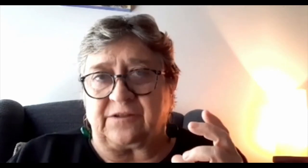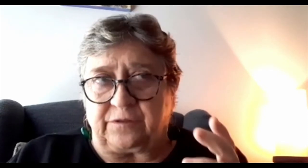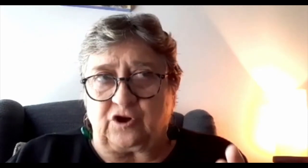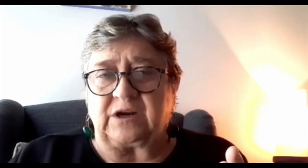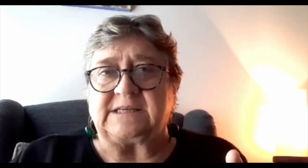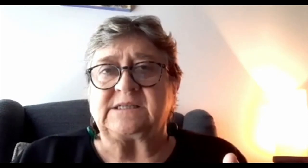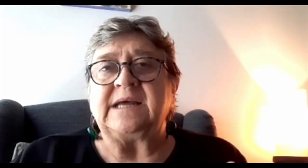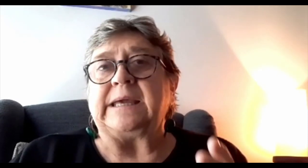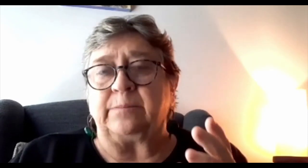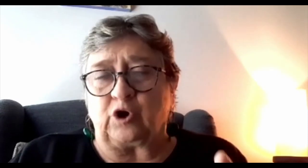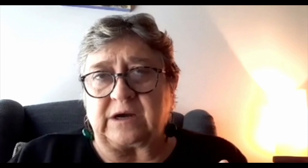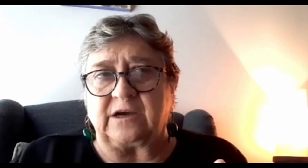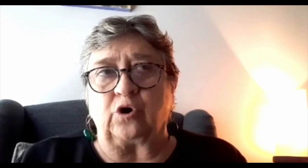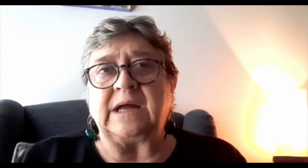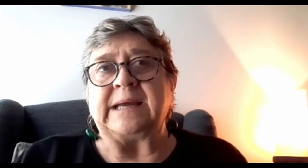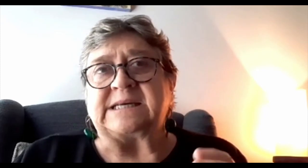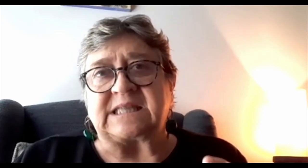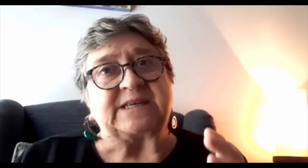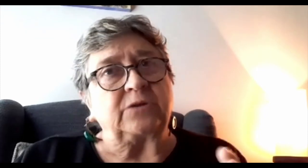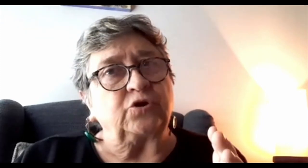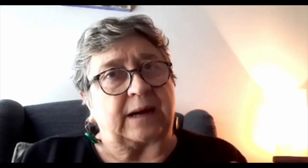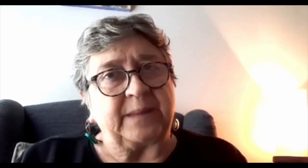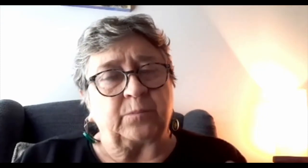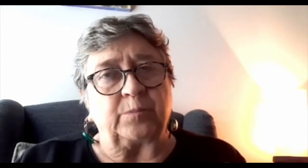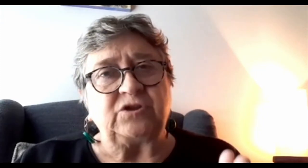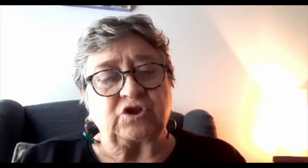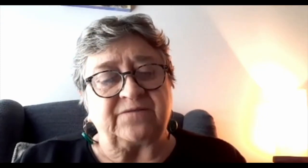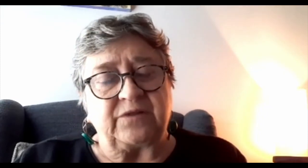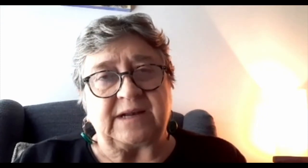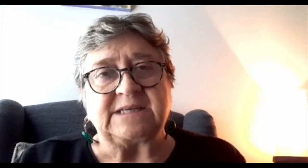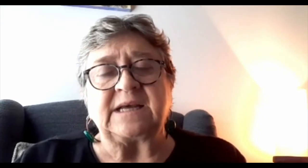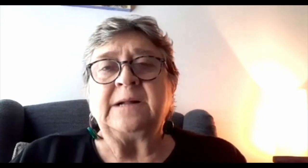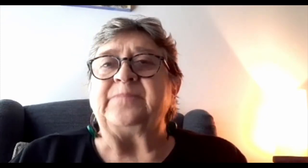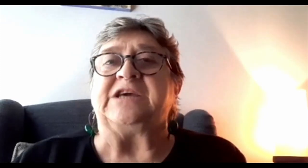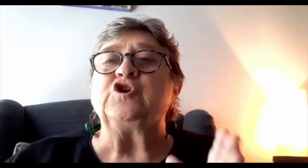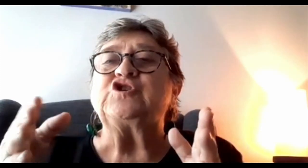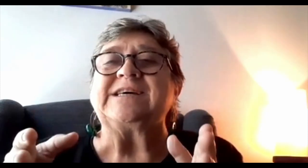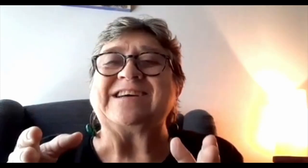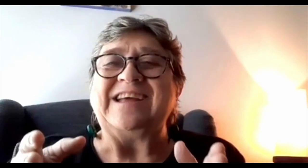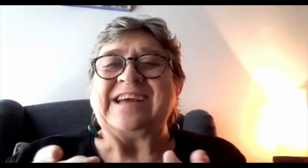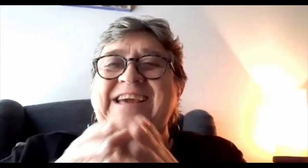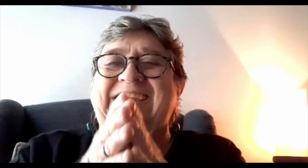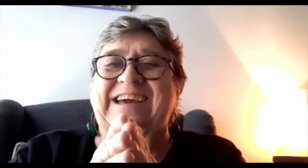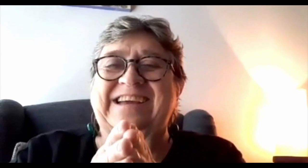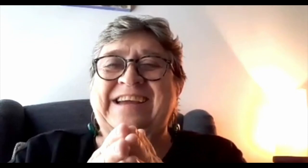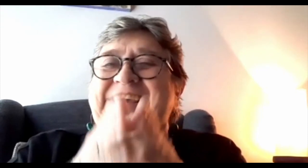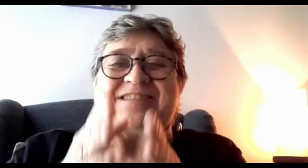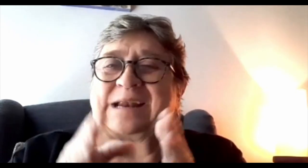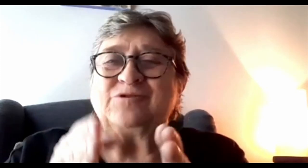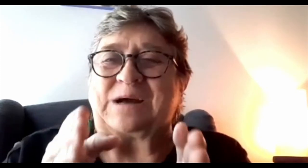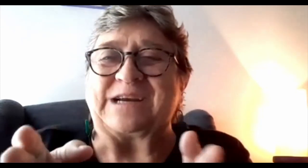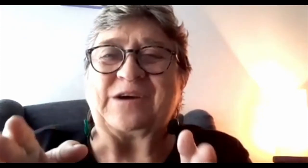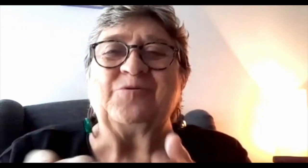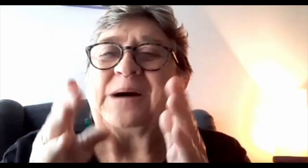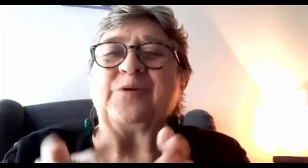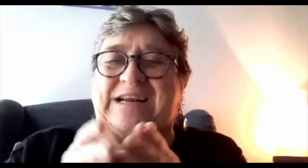de sanciones y bloqueo, está pasando también momentos difíciles. Y yo sé que